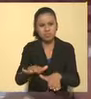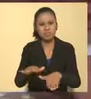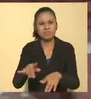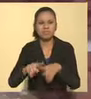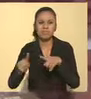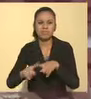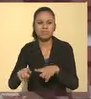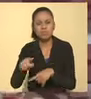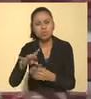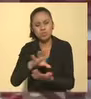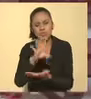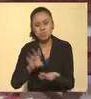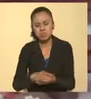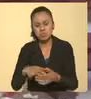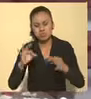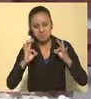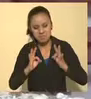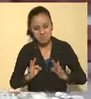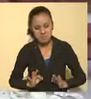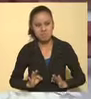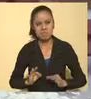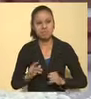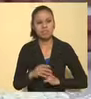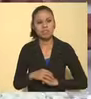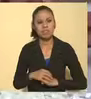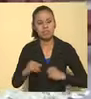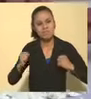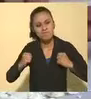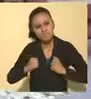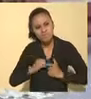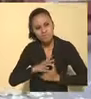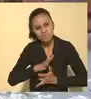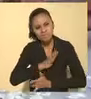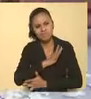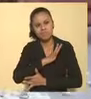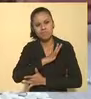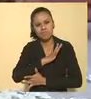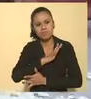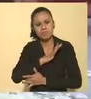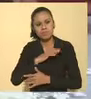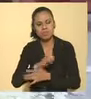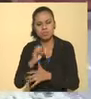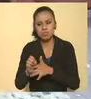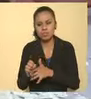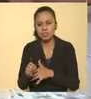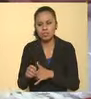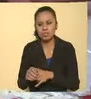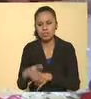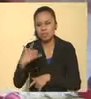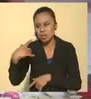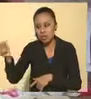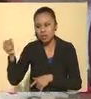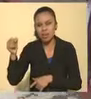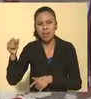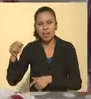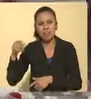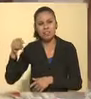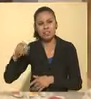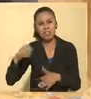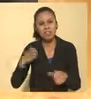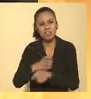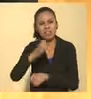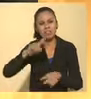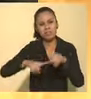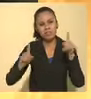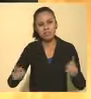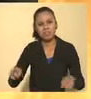algo relajado, tranquilo, disfrutarlo todo. Entonces se van muchísimo a provincia a casarse. Y bueno, también